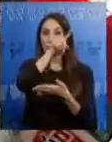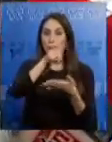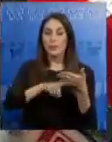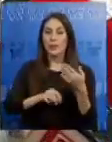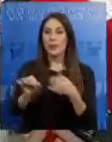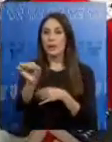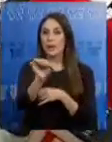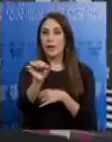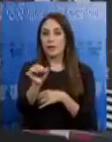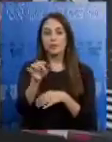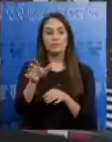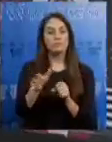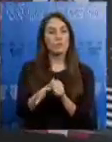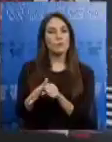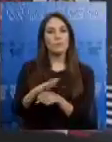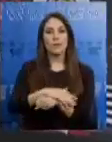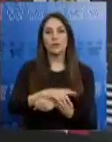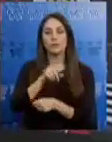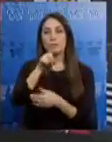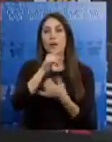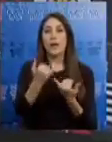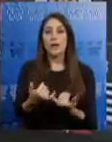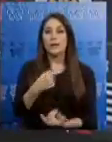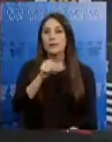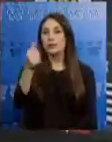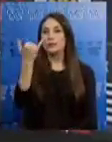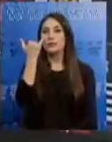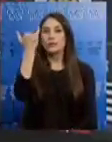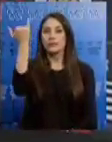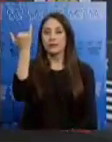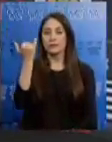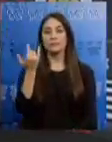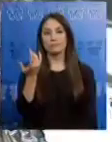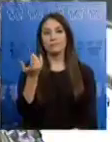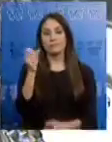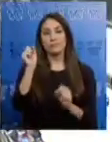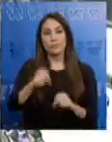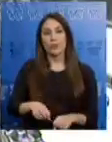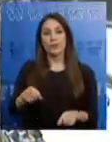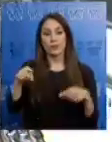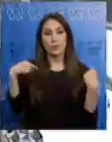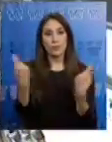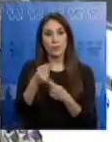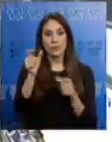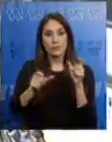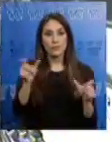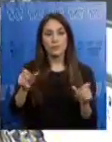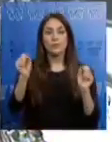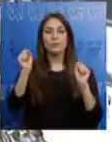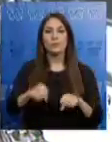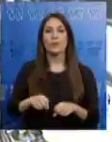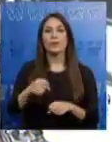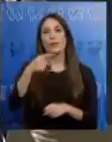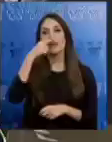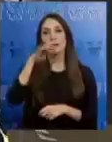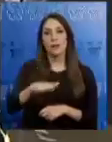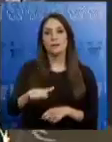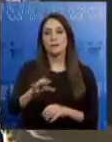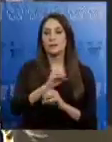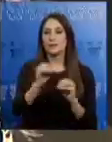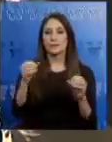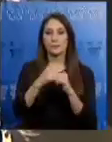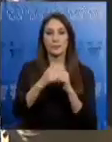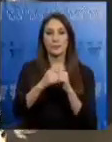carros es absoluta. Se buscarán otras alternativas más amigables con el medio ambiente que permitan a la ciudadanía abastecerse del GNP. Y ya se tienen